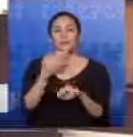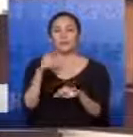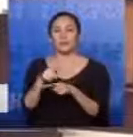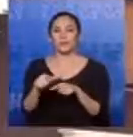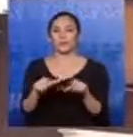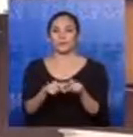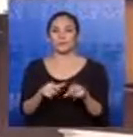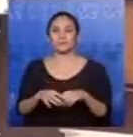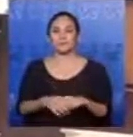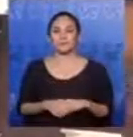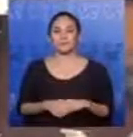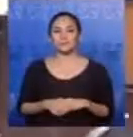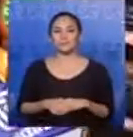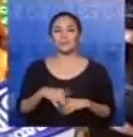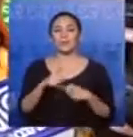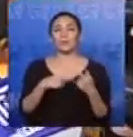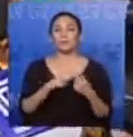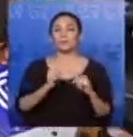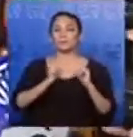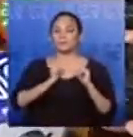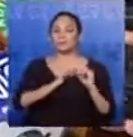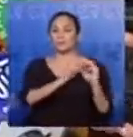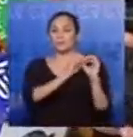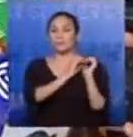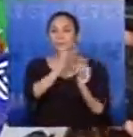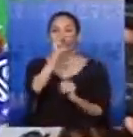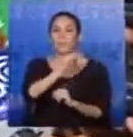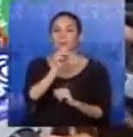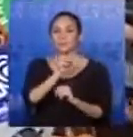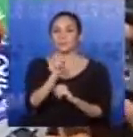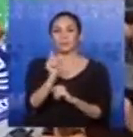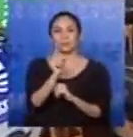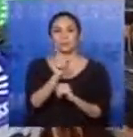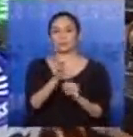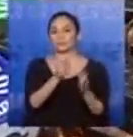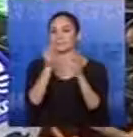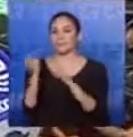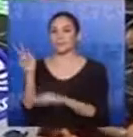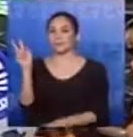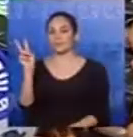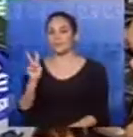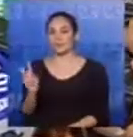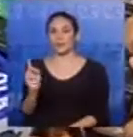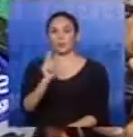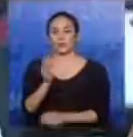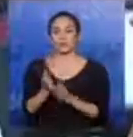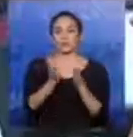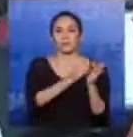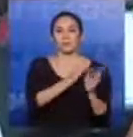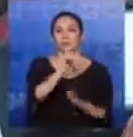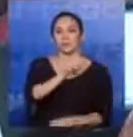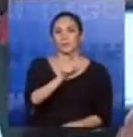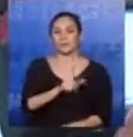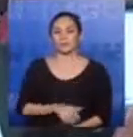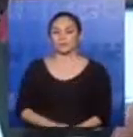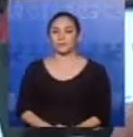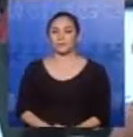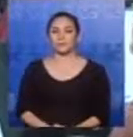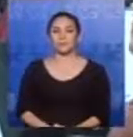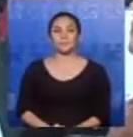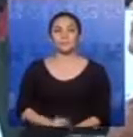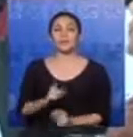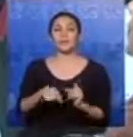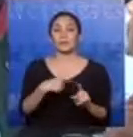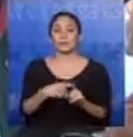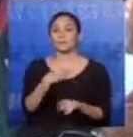En segundo lugar, cuando los días de descanso obligatorio sean martes, ya no van a pasar a viernes, sino que van a pasar a lunes. Sin embargo, varios legisladores de